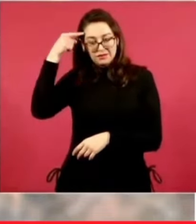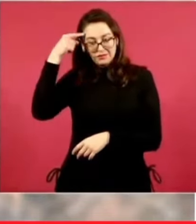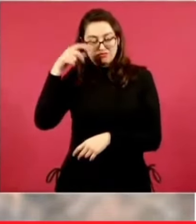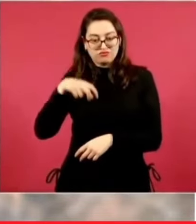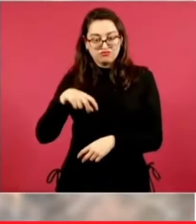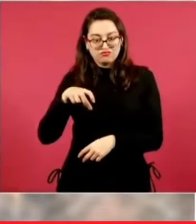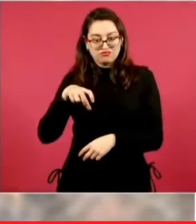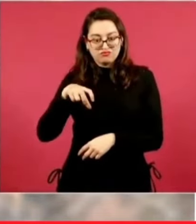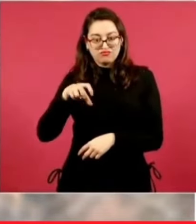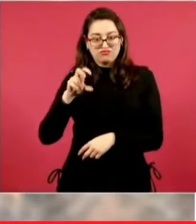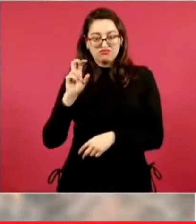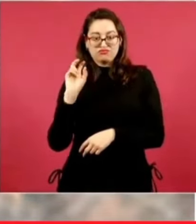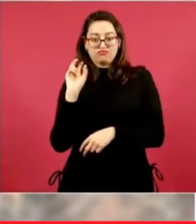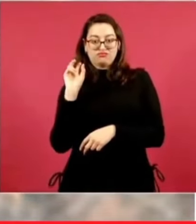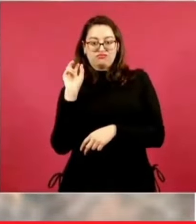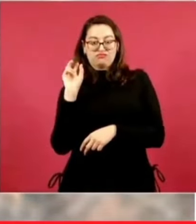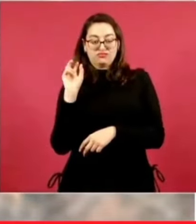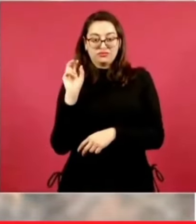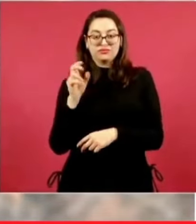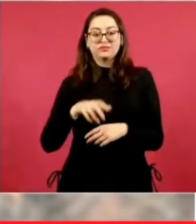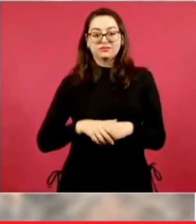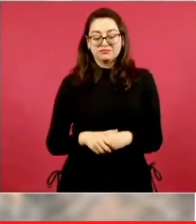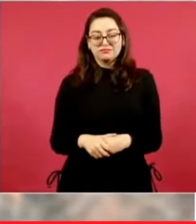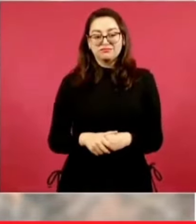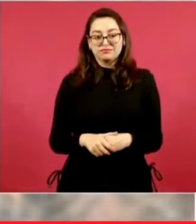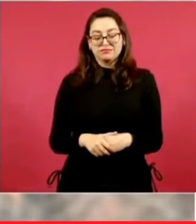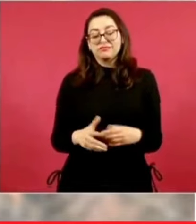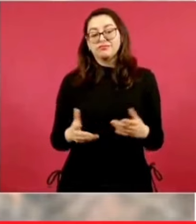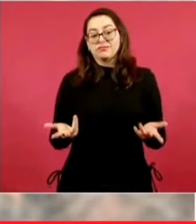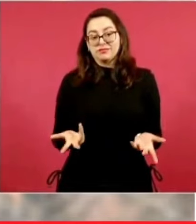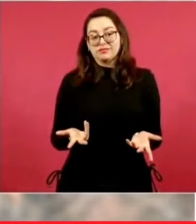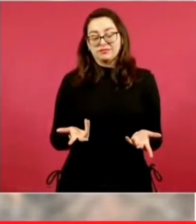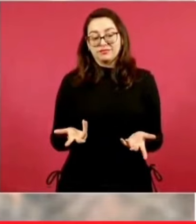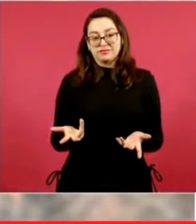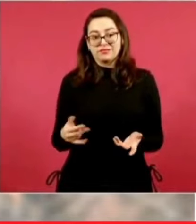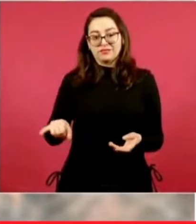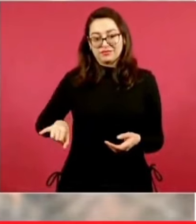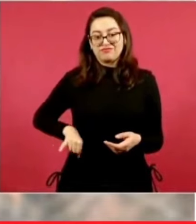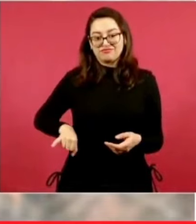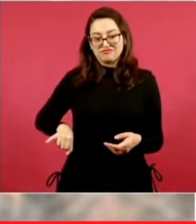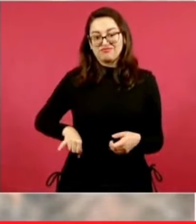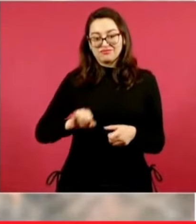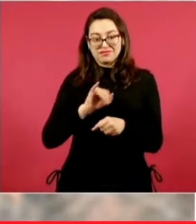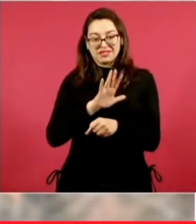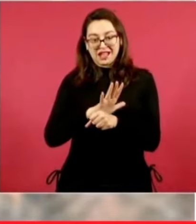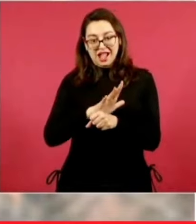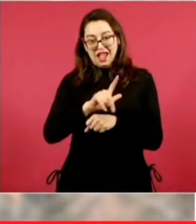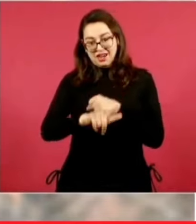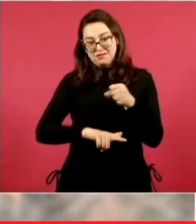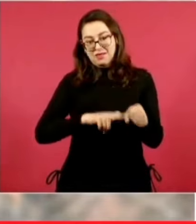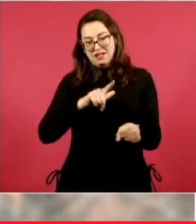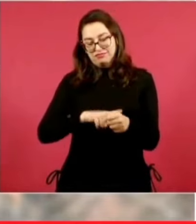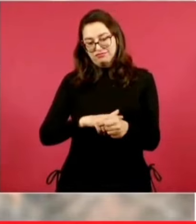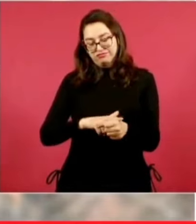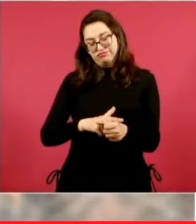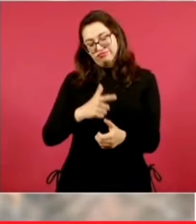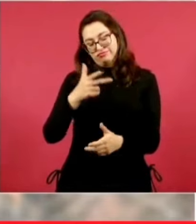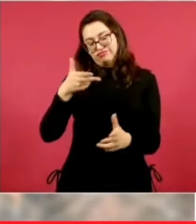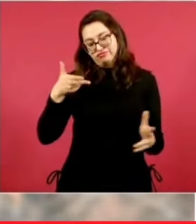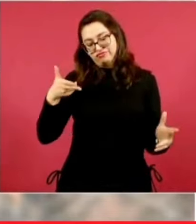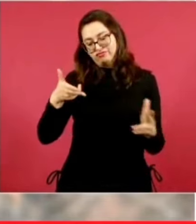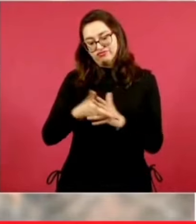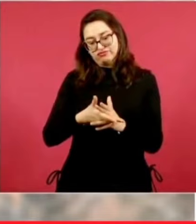y es la representación de un animalito sacrificado en